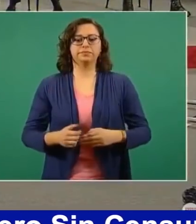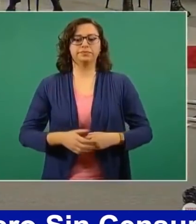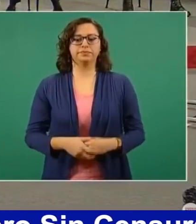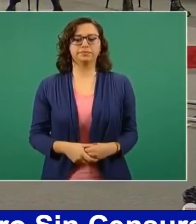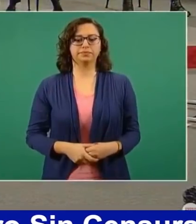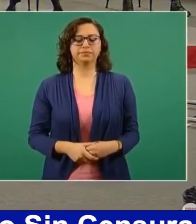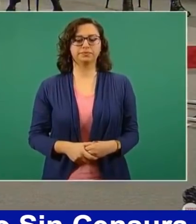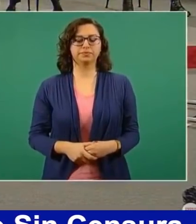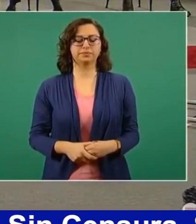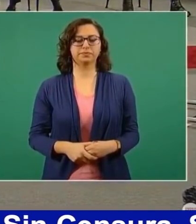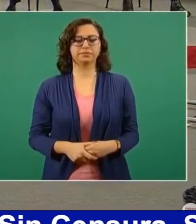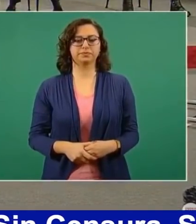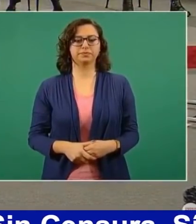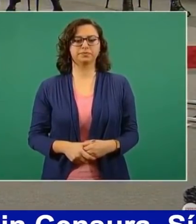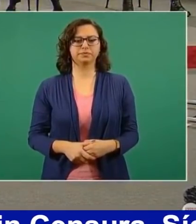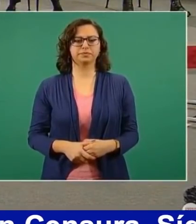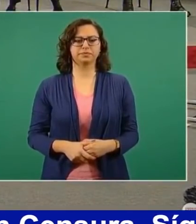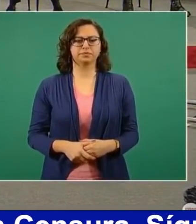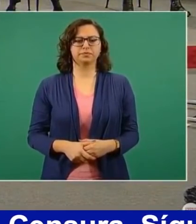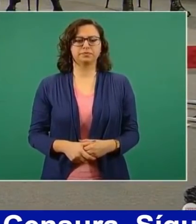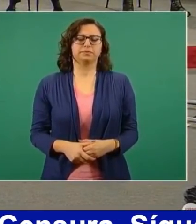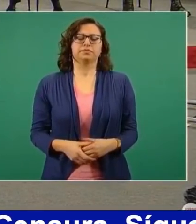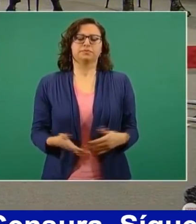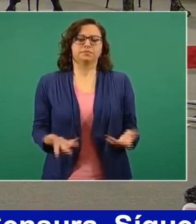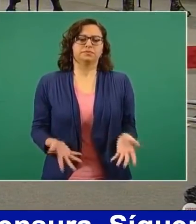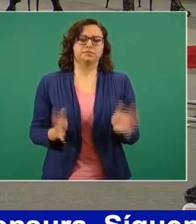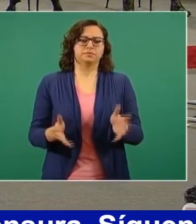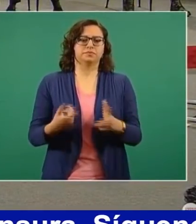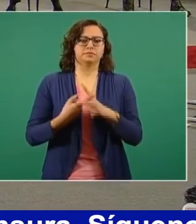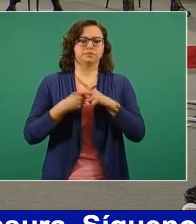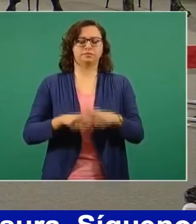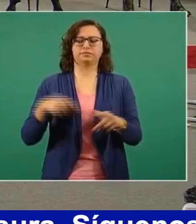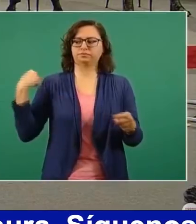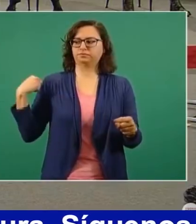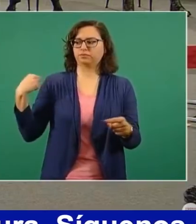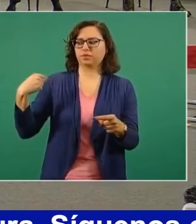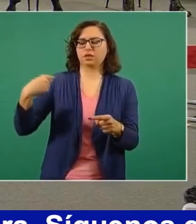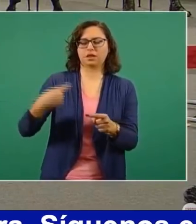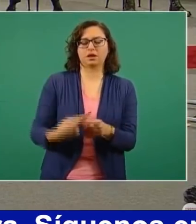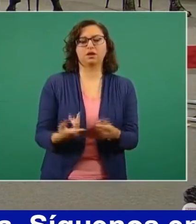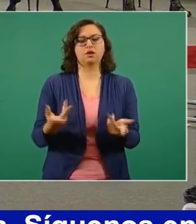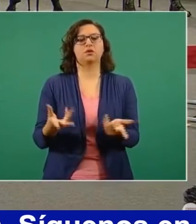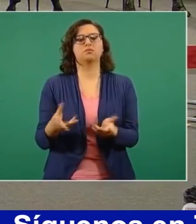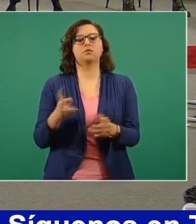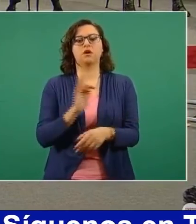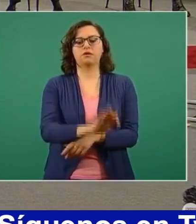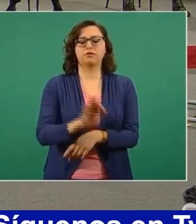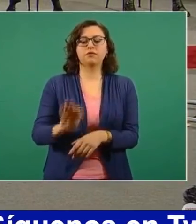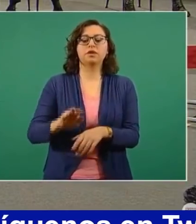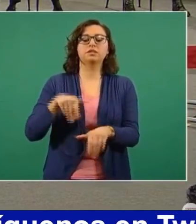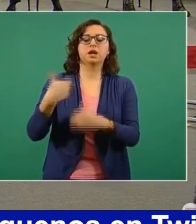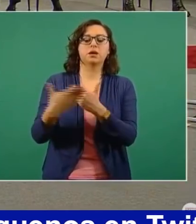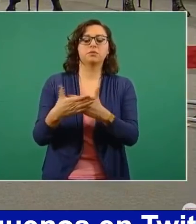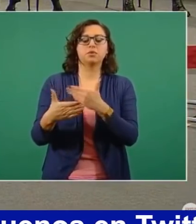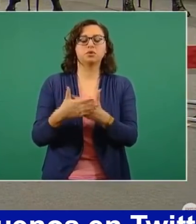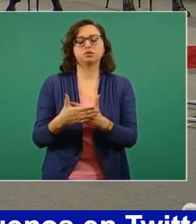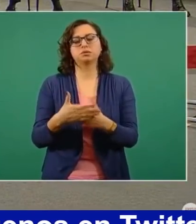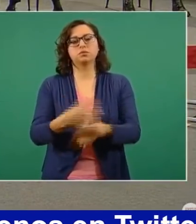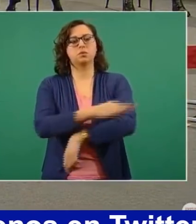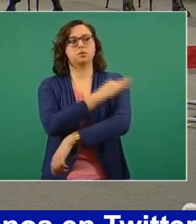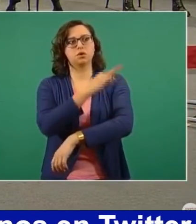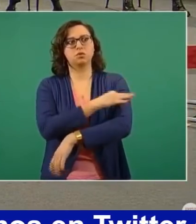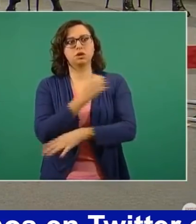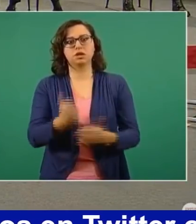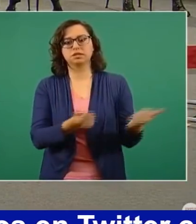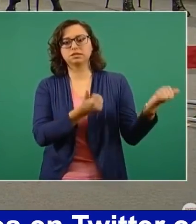Un esquema que estamos presentando ya desde hace un par de semanas del plan de llegada y distribución de las